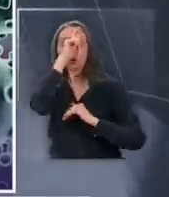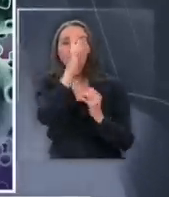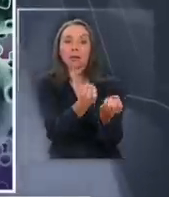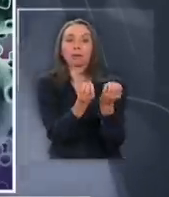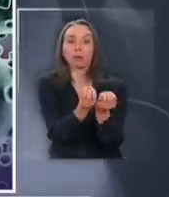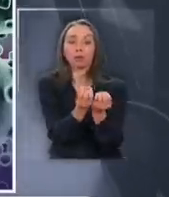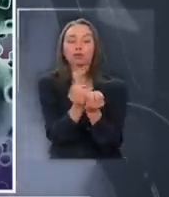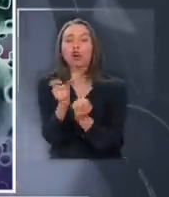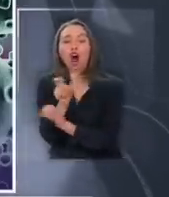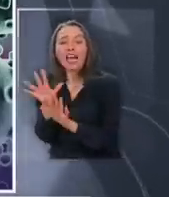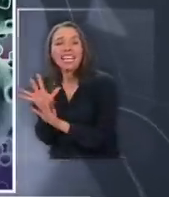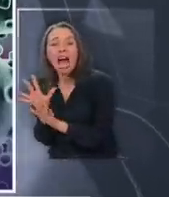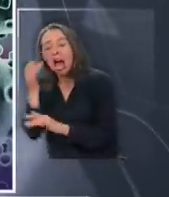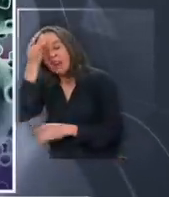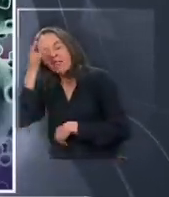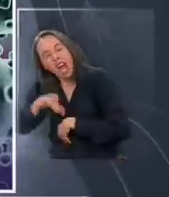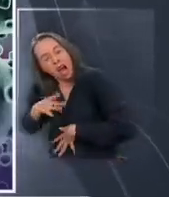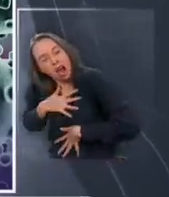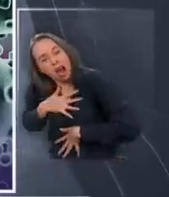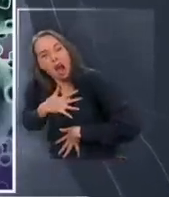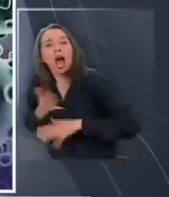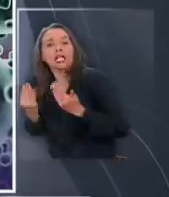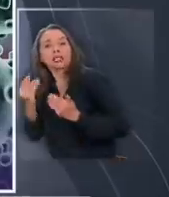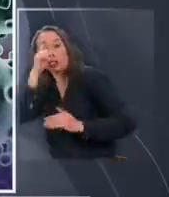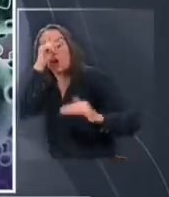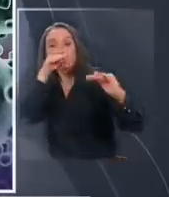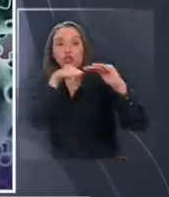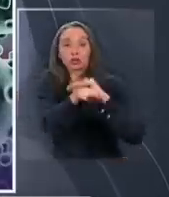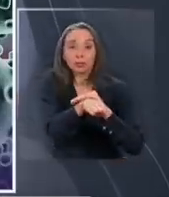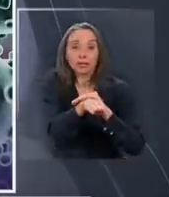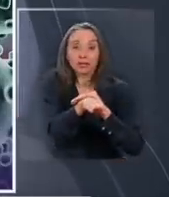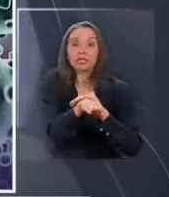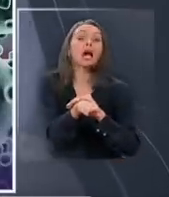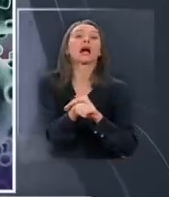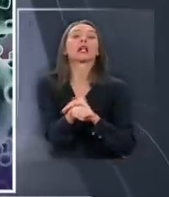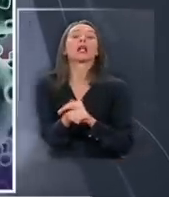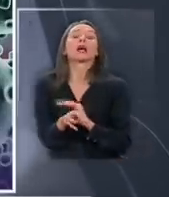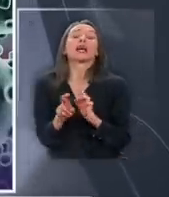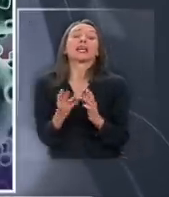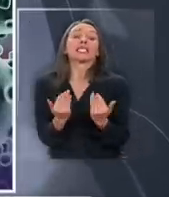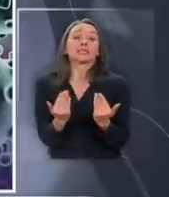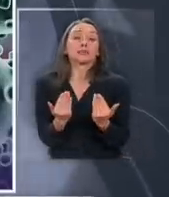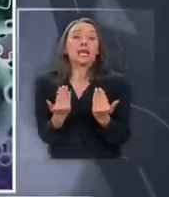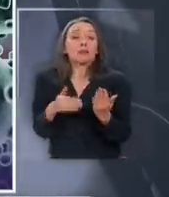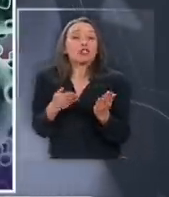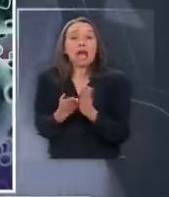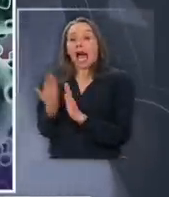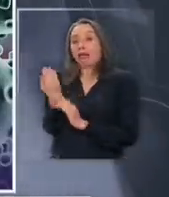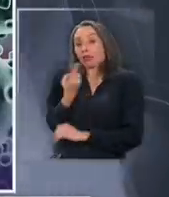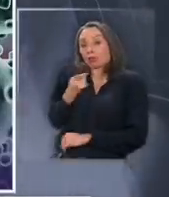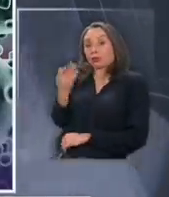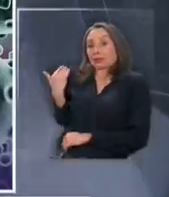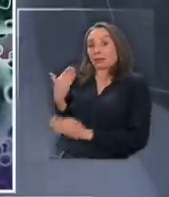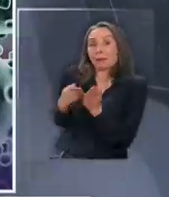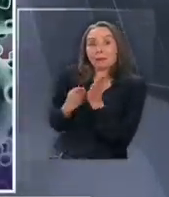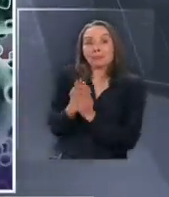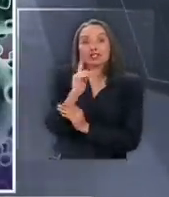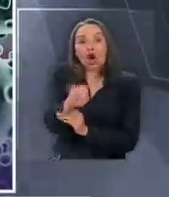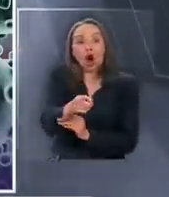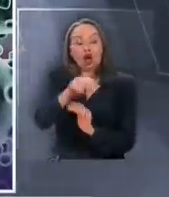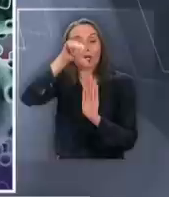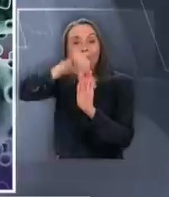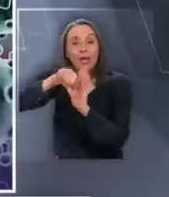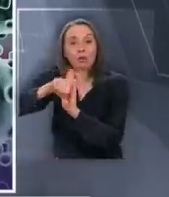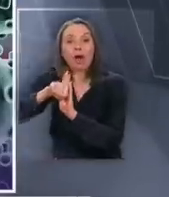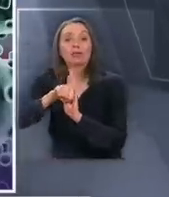requerir hospitalización. Esperamos que el efecto de las cuarentenas ya aplicadas aplaquen de alguna manera